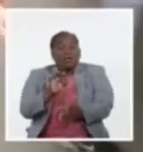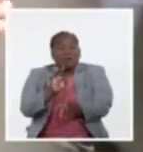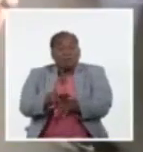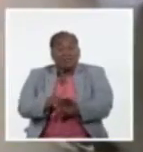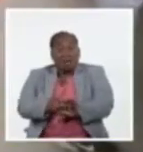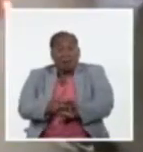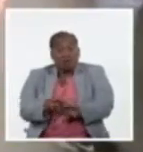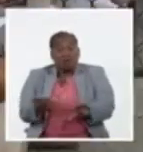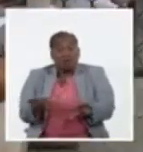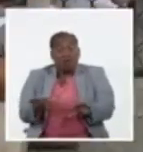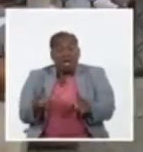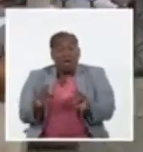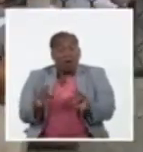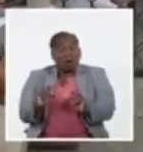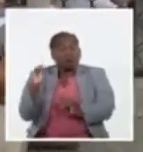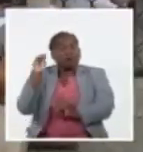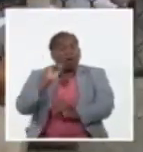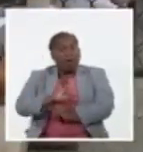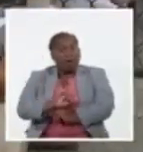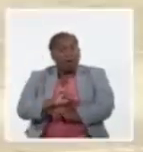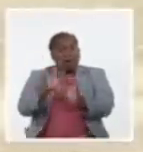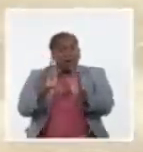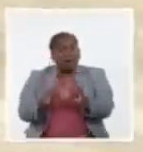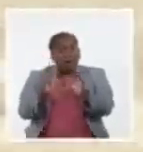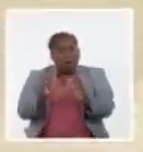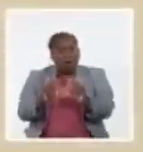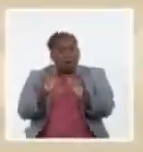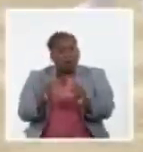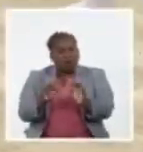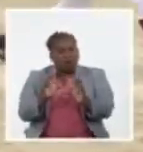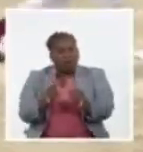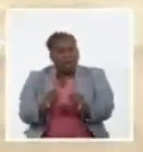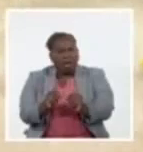ya se sabía prácticamente el resultado